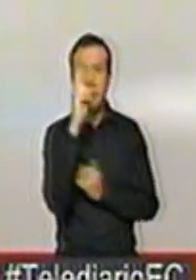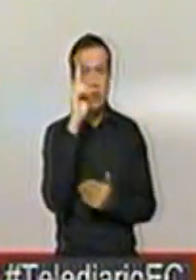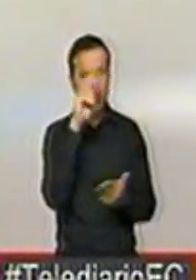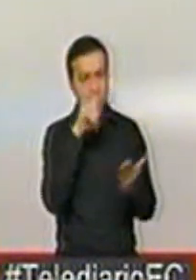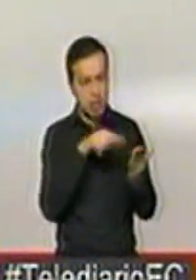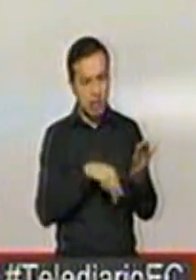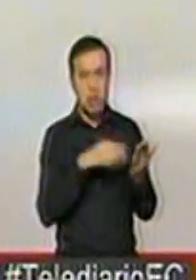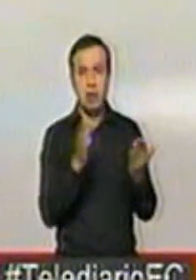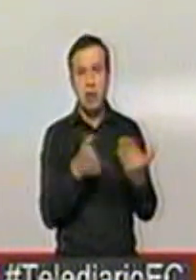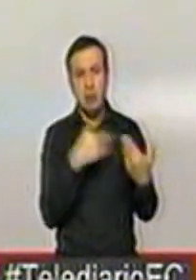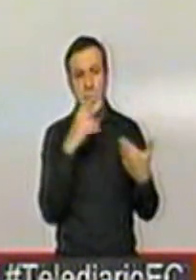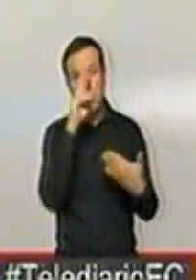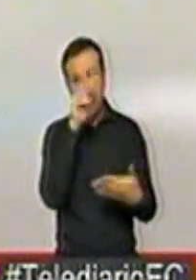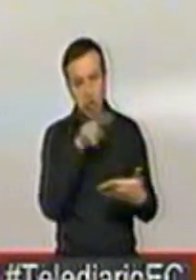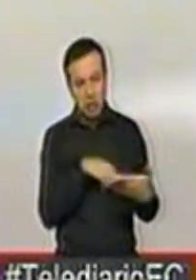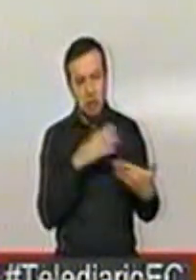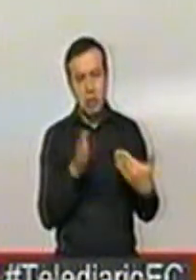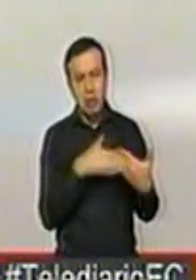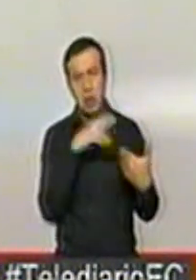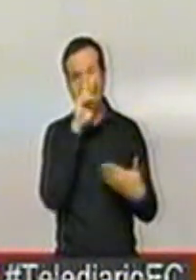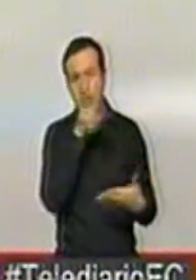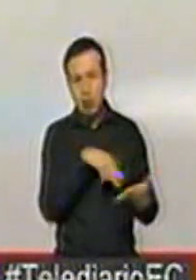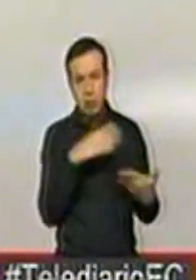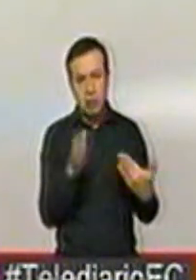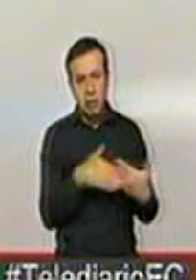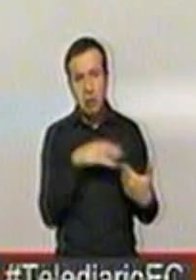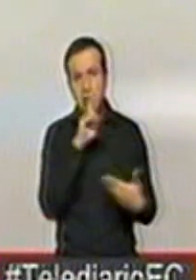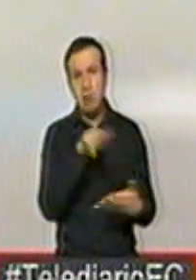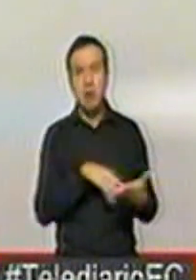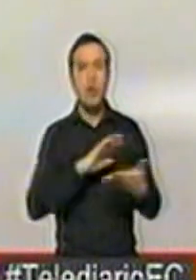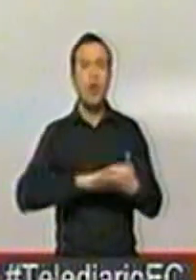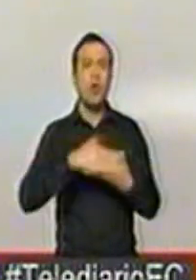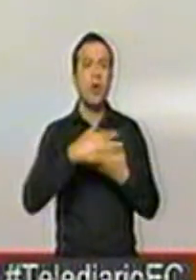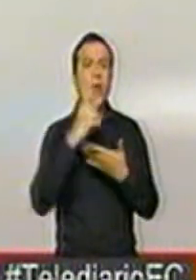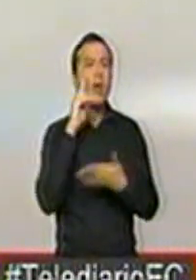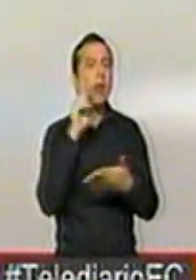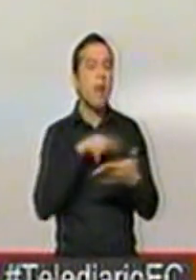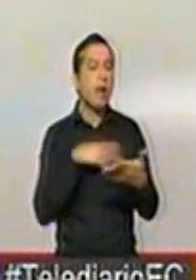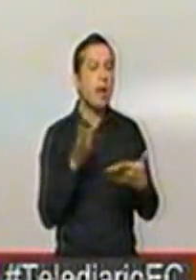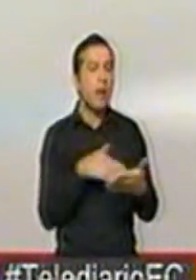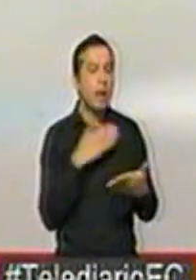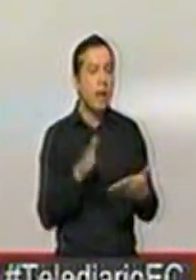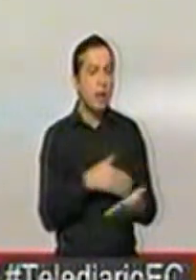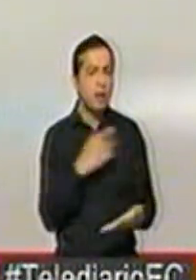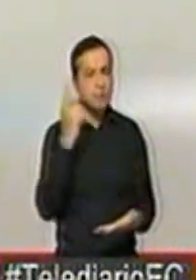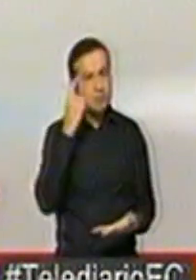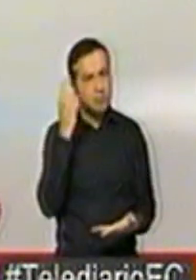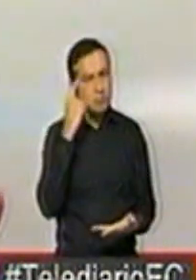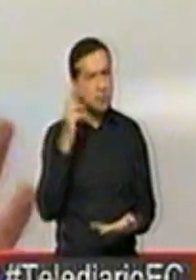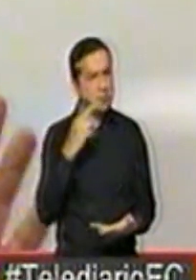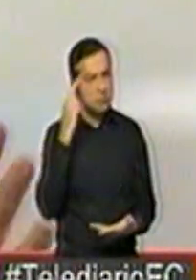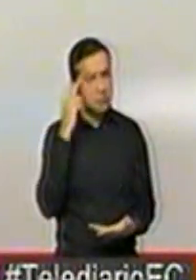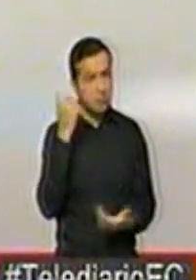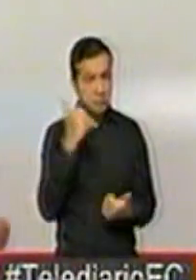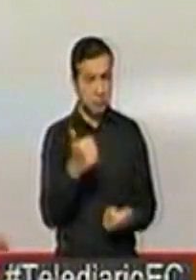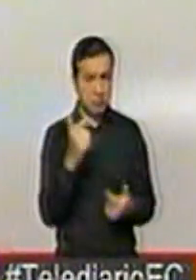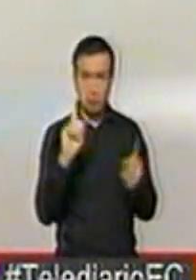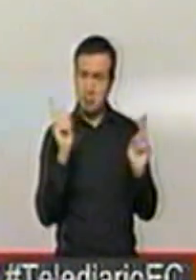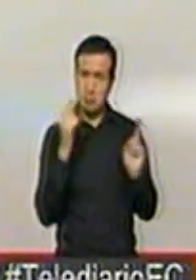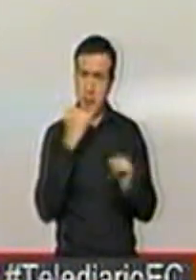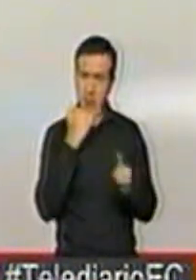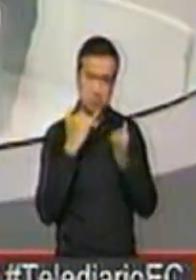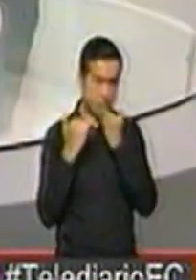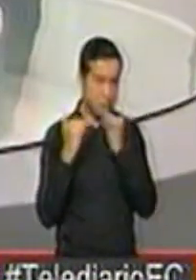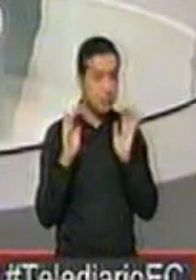la exposición a través justamente de su laptop de su computadora no me pareció nada correcto en esa situación